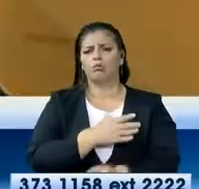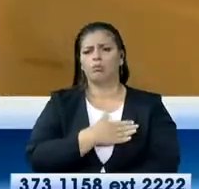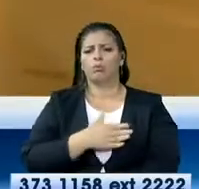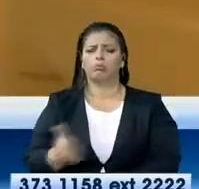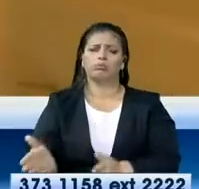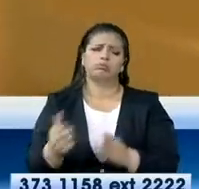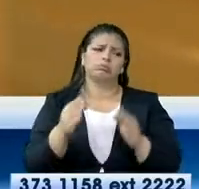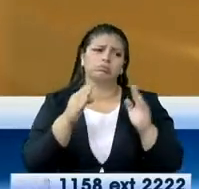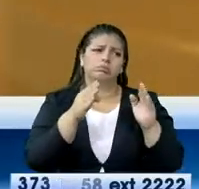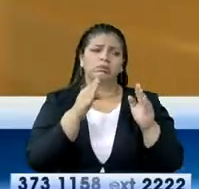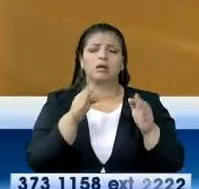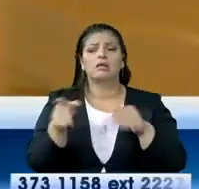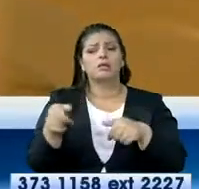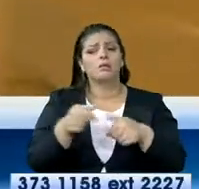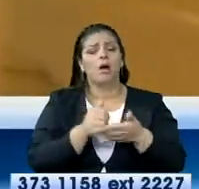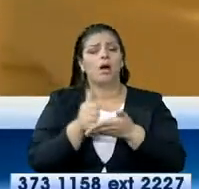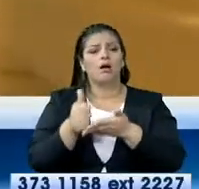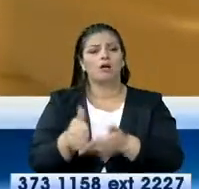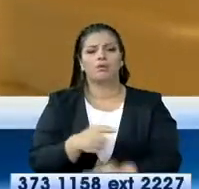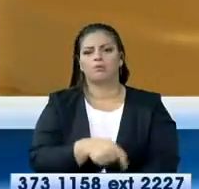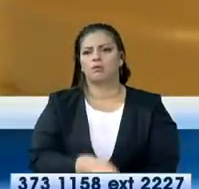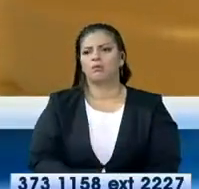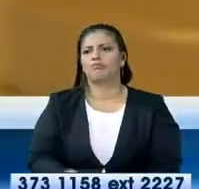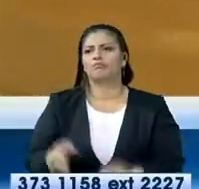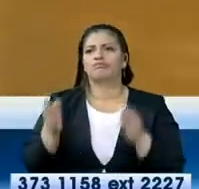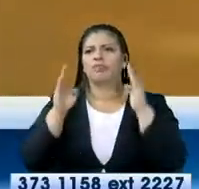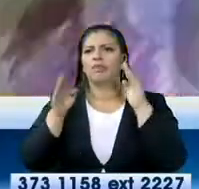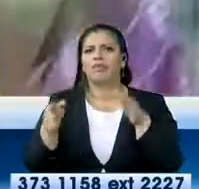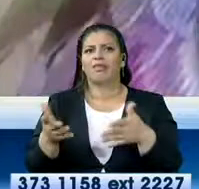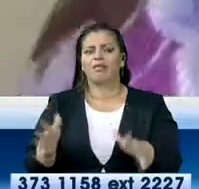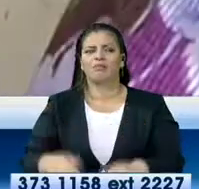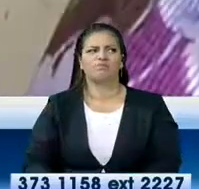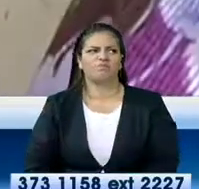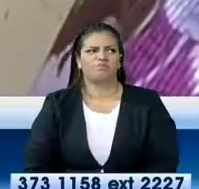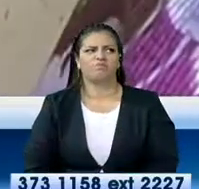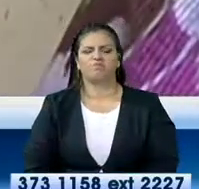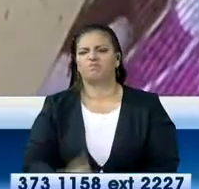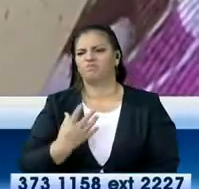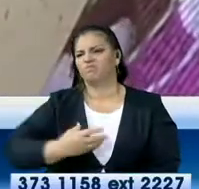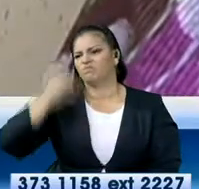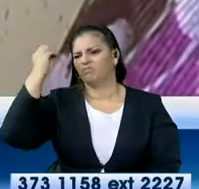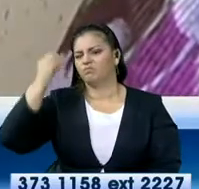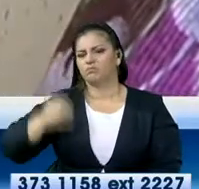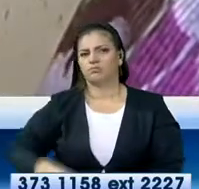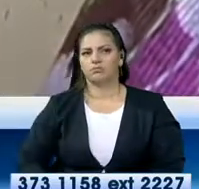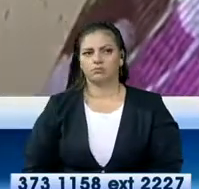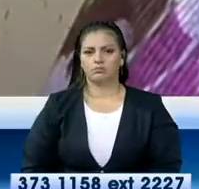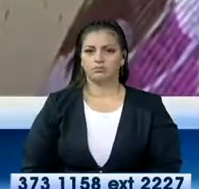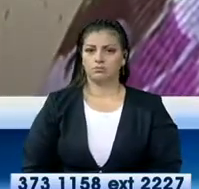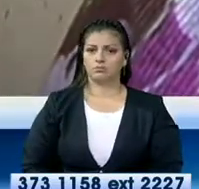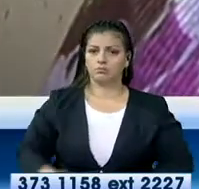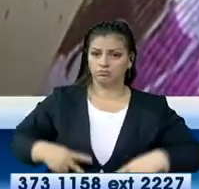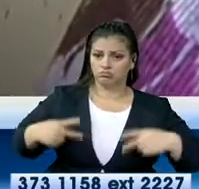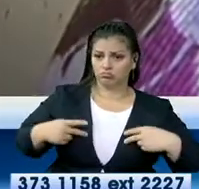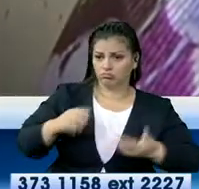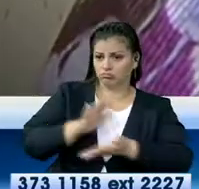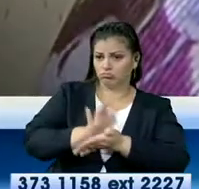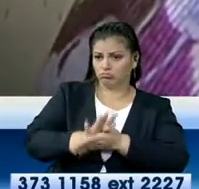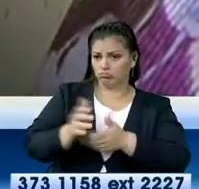principal, eso sí, con 3 celulares ajenos. Señora, ¿cómo es esta vida para usted? Doloroso.